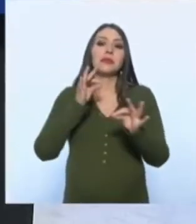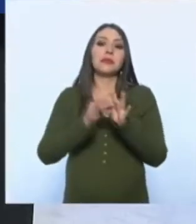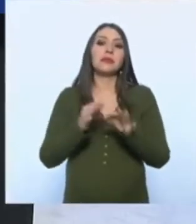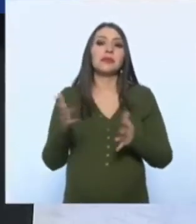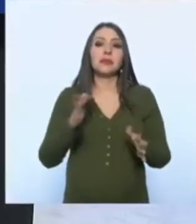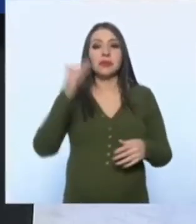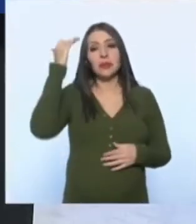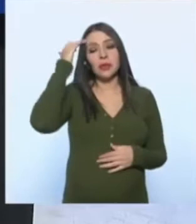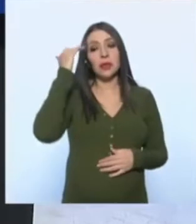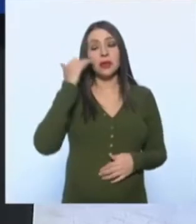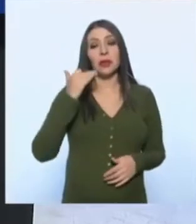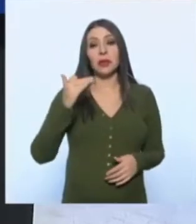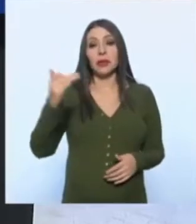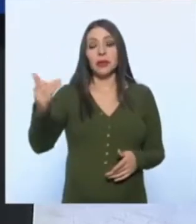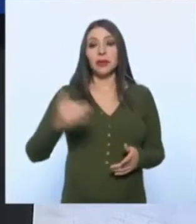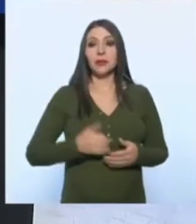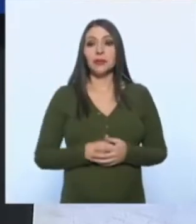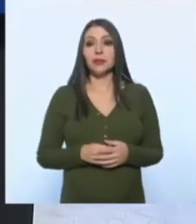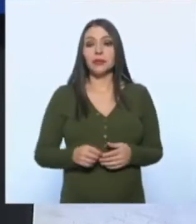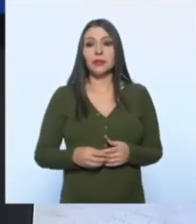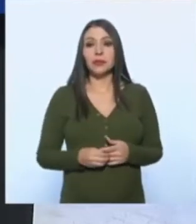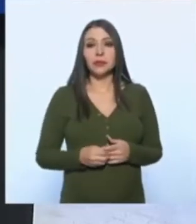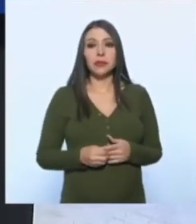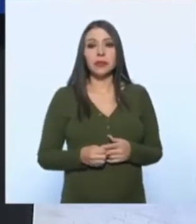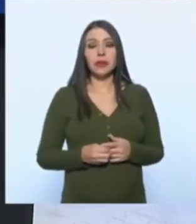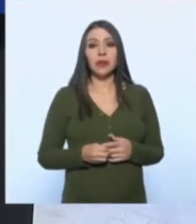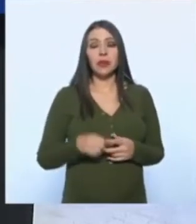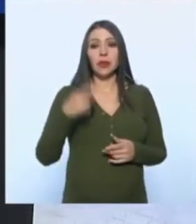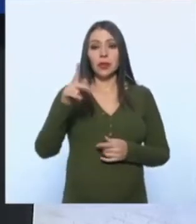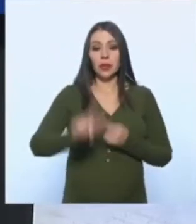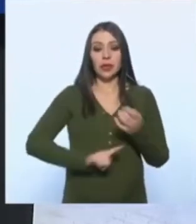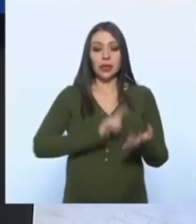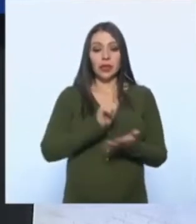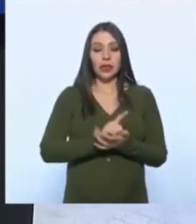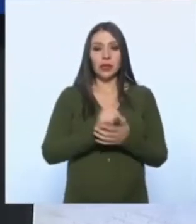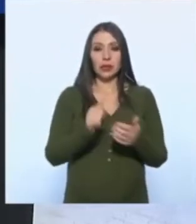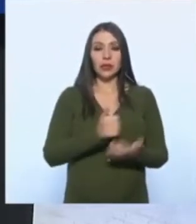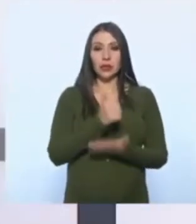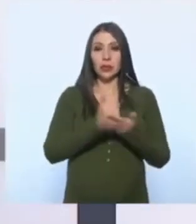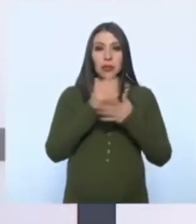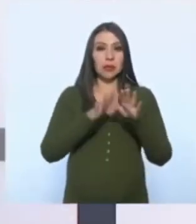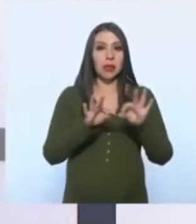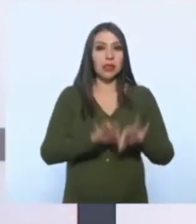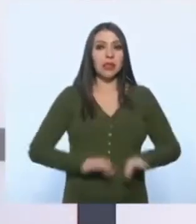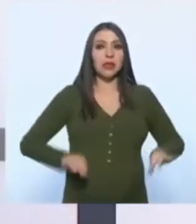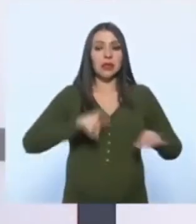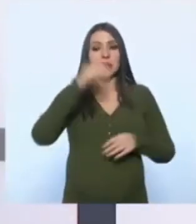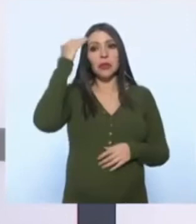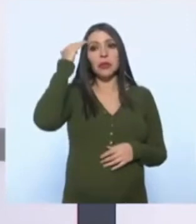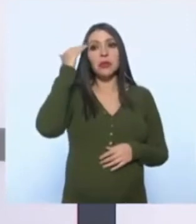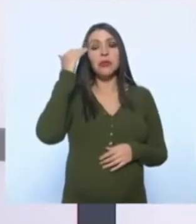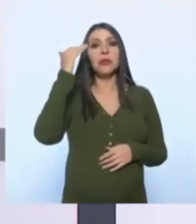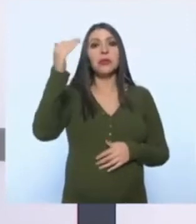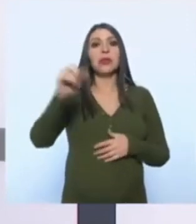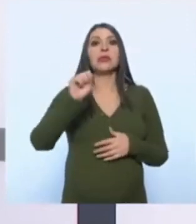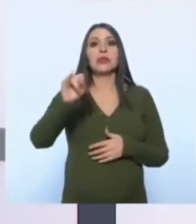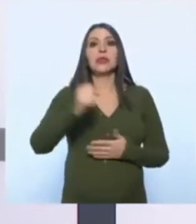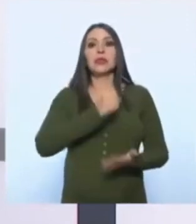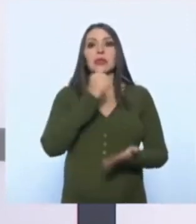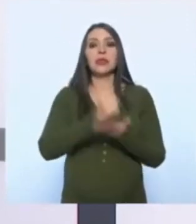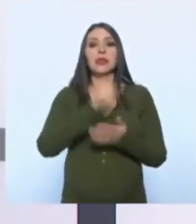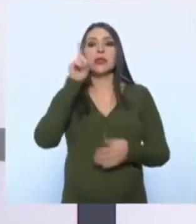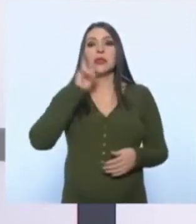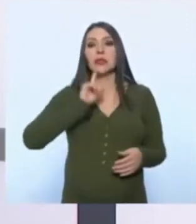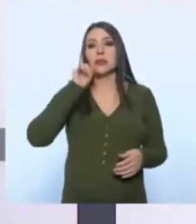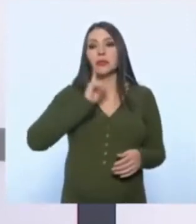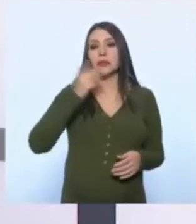tardando, inclusive las leyes que le importan a la ciudad, estamos tardando muchísimo en poderlas sacar adelante. La jefa de